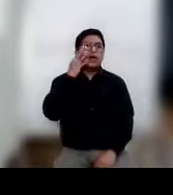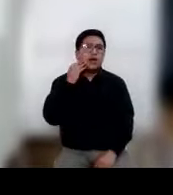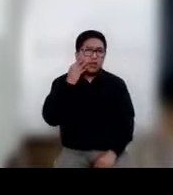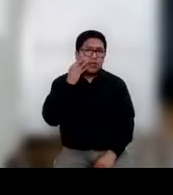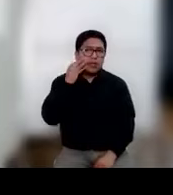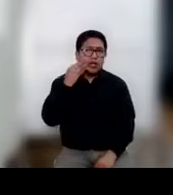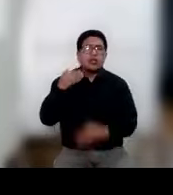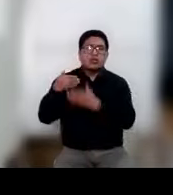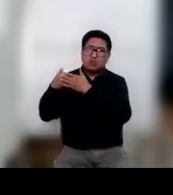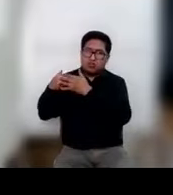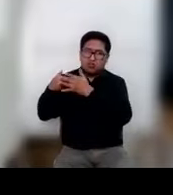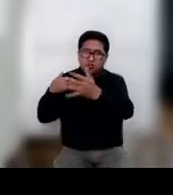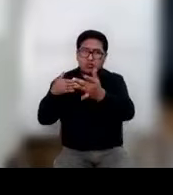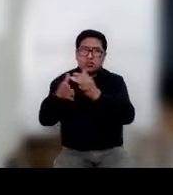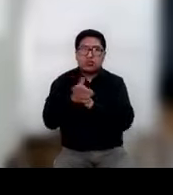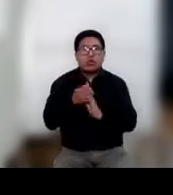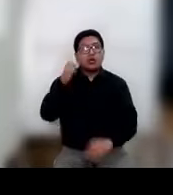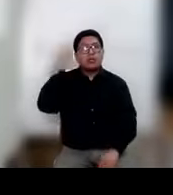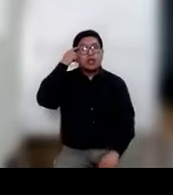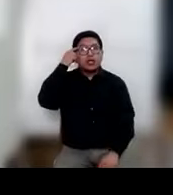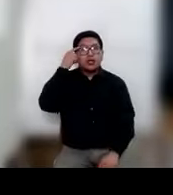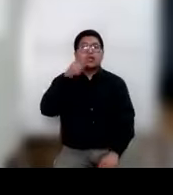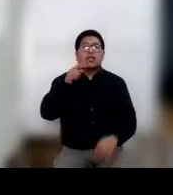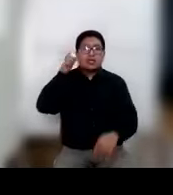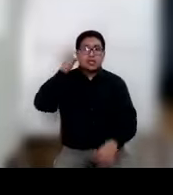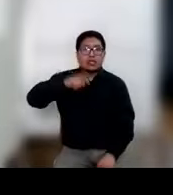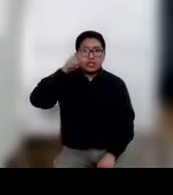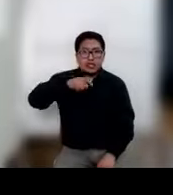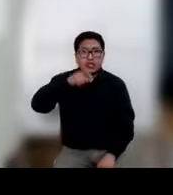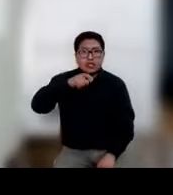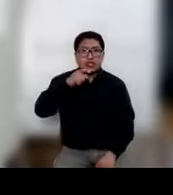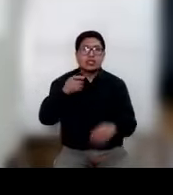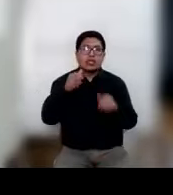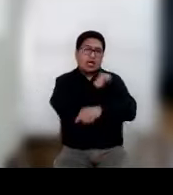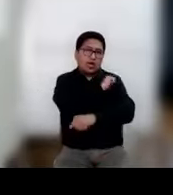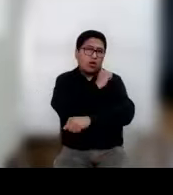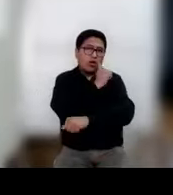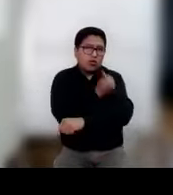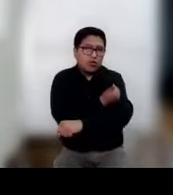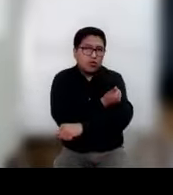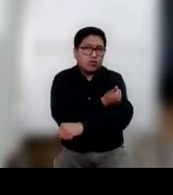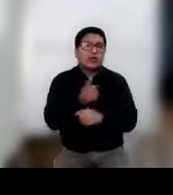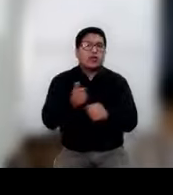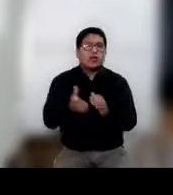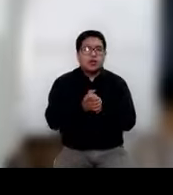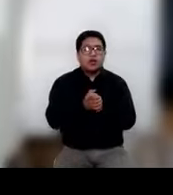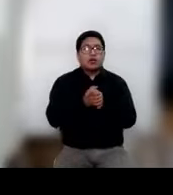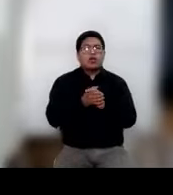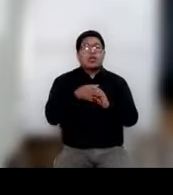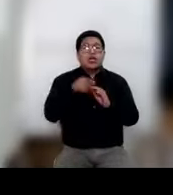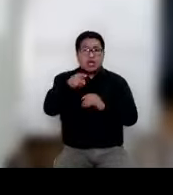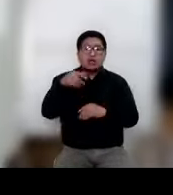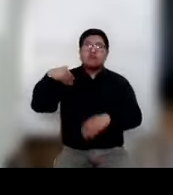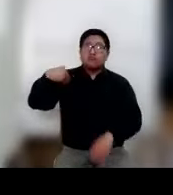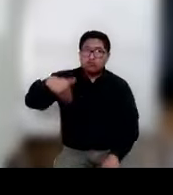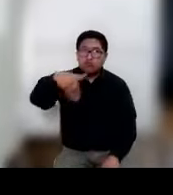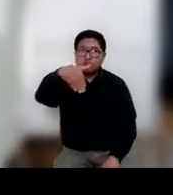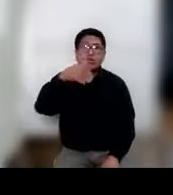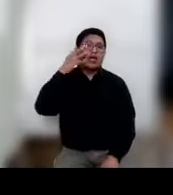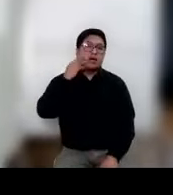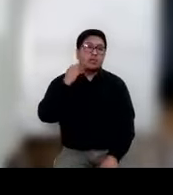sería necesario de que las autoridades se apropió de esta experiencia si podamos a